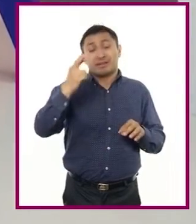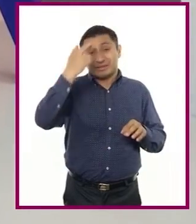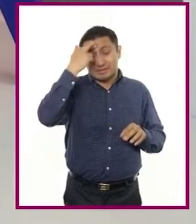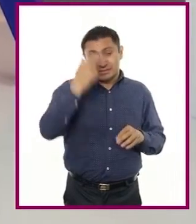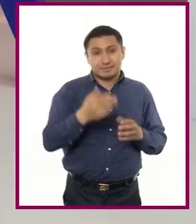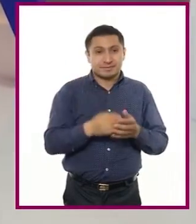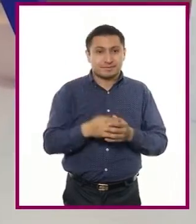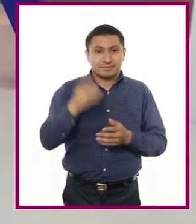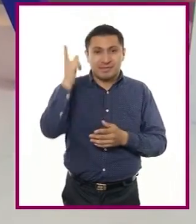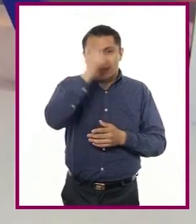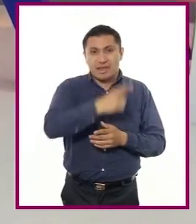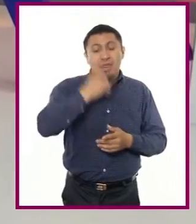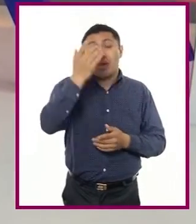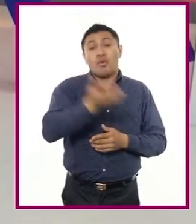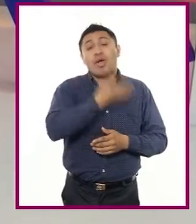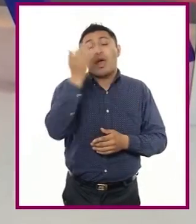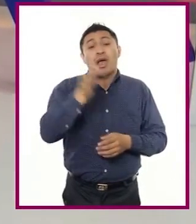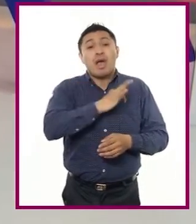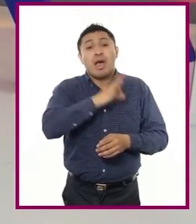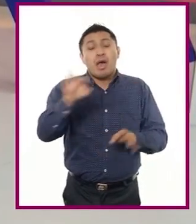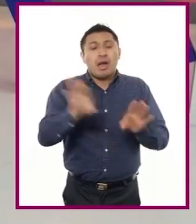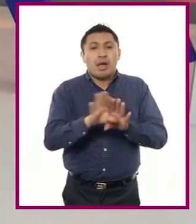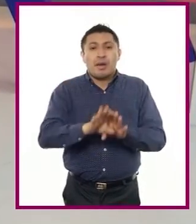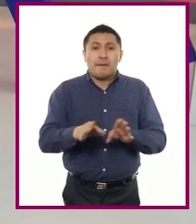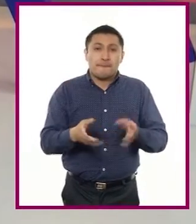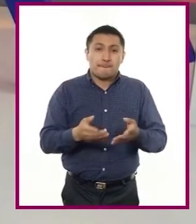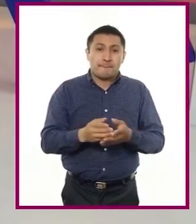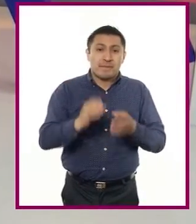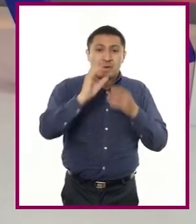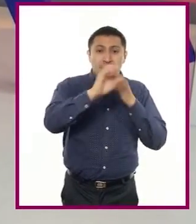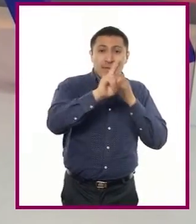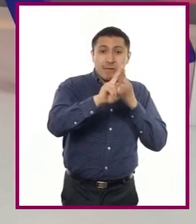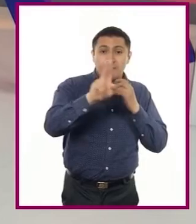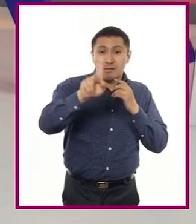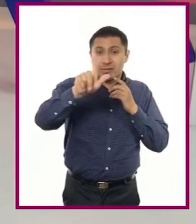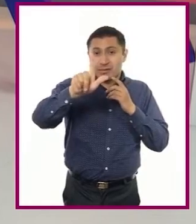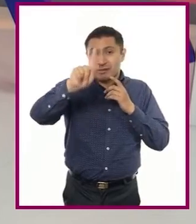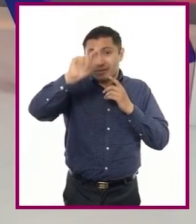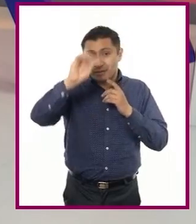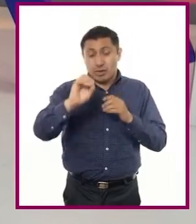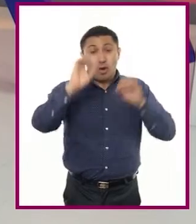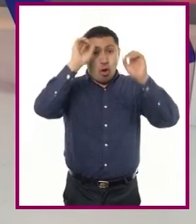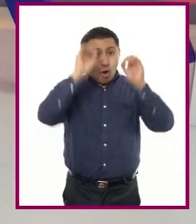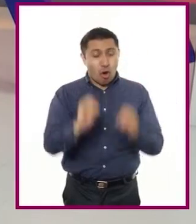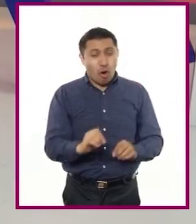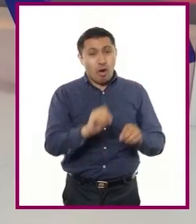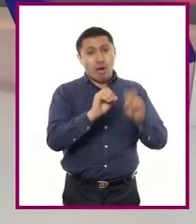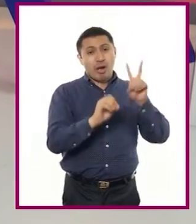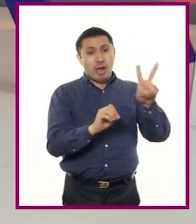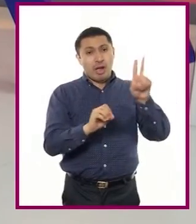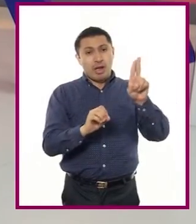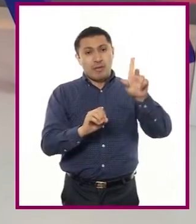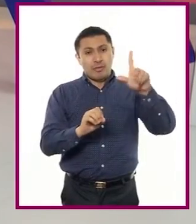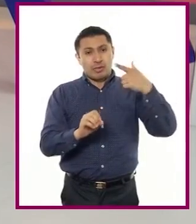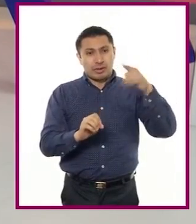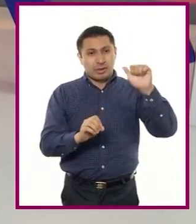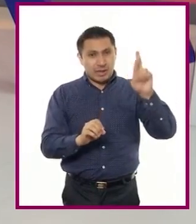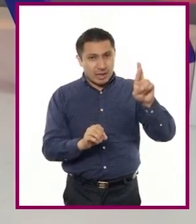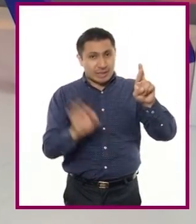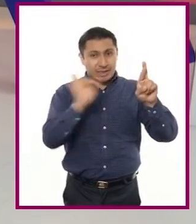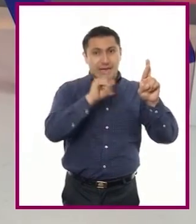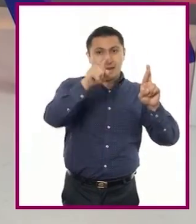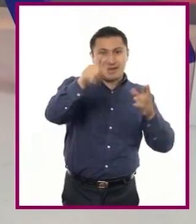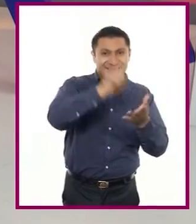coloquial puede tender hacia el culto o hacia el vulgar. Si ustedes van a elaborar una